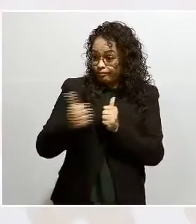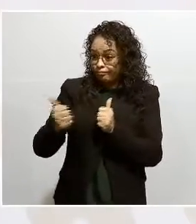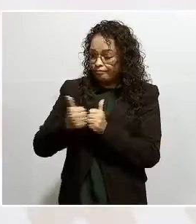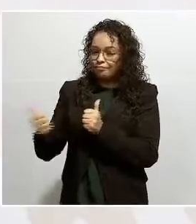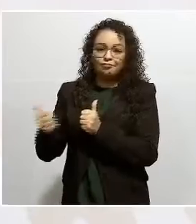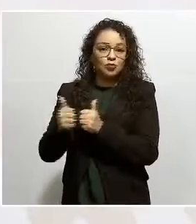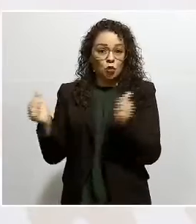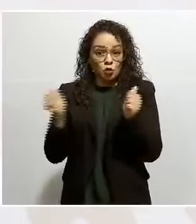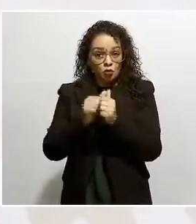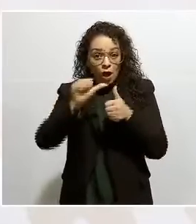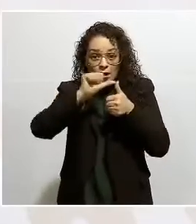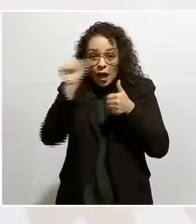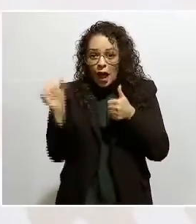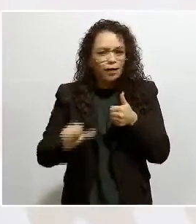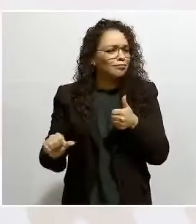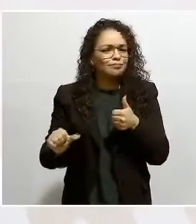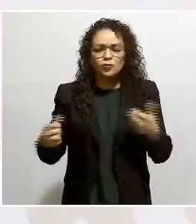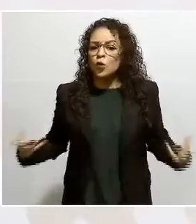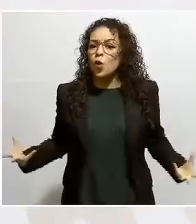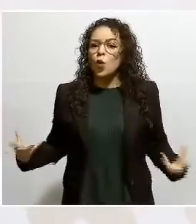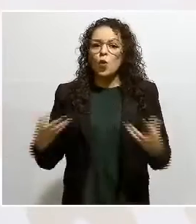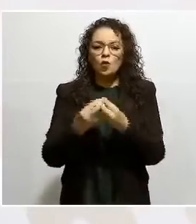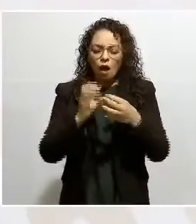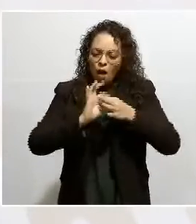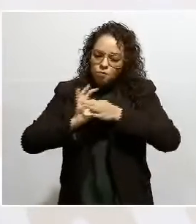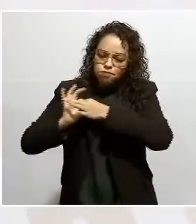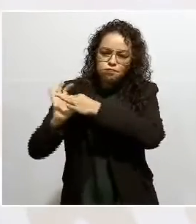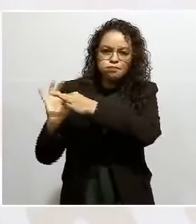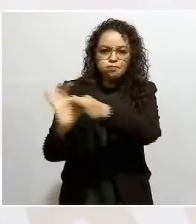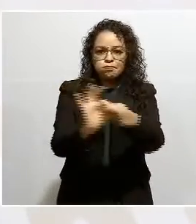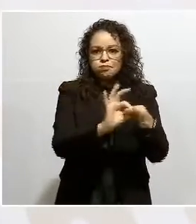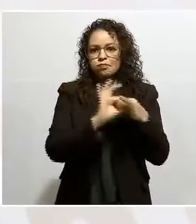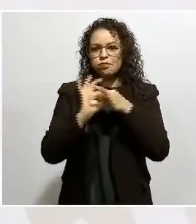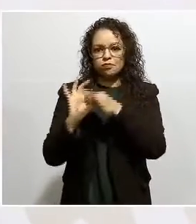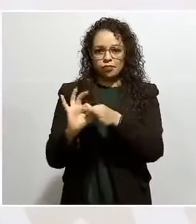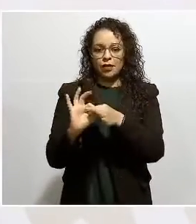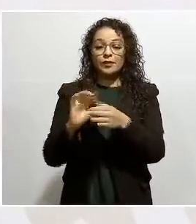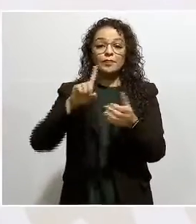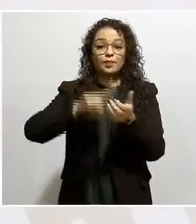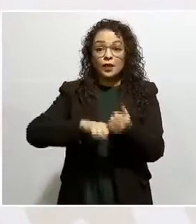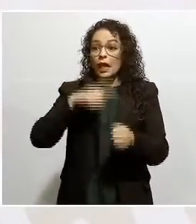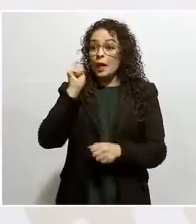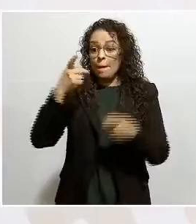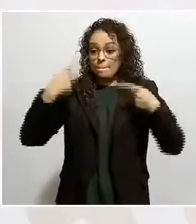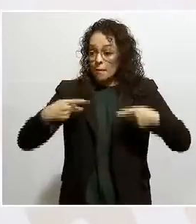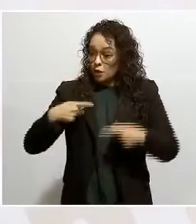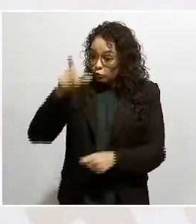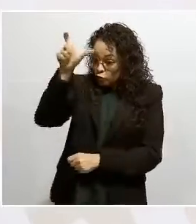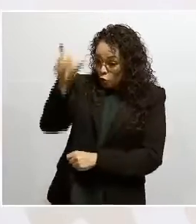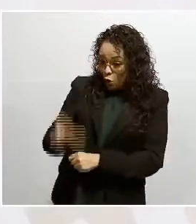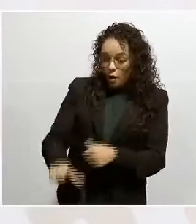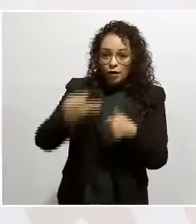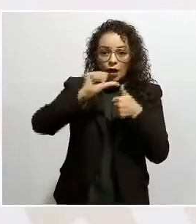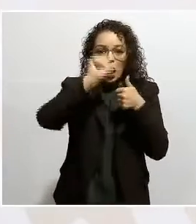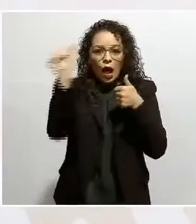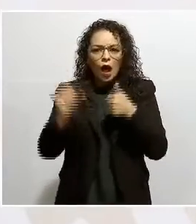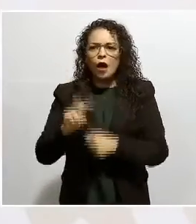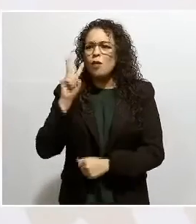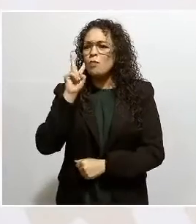obra de arte. Es el caso del Parque Museo La Venta. Solo la mirada de un artista podía haber puesto en valor